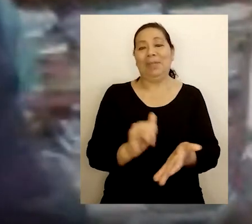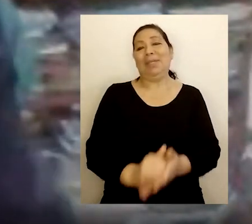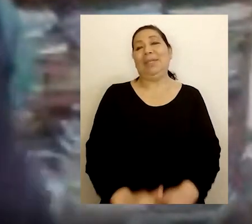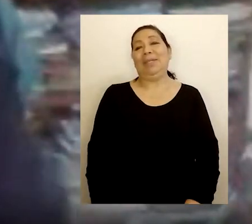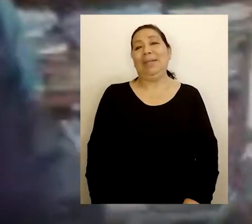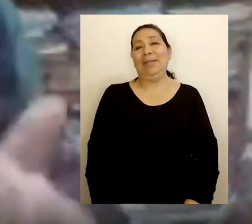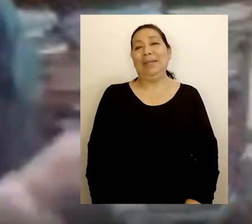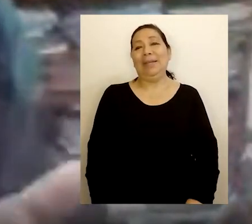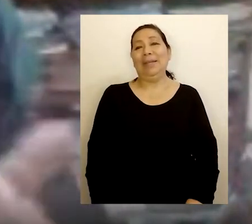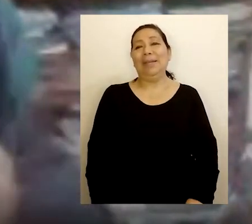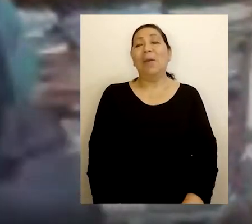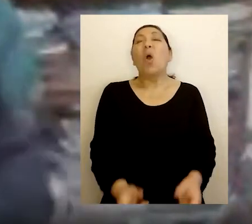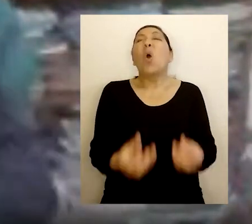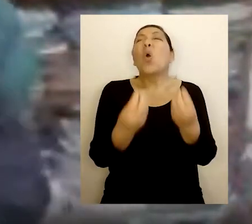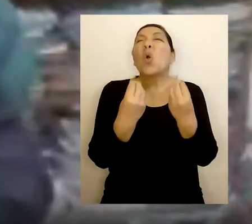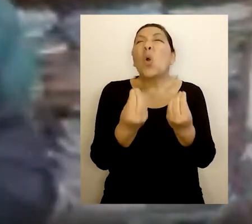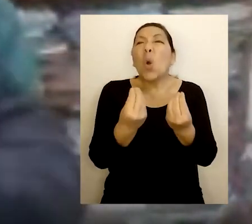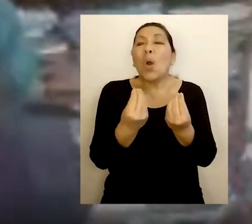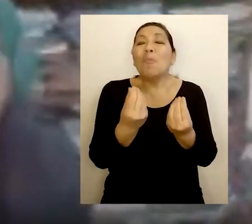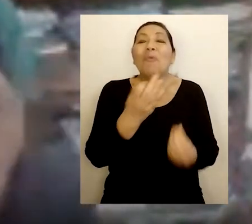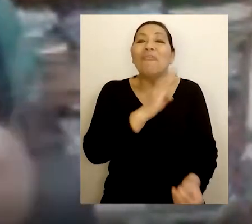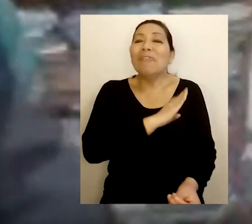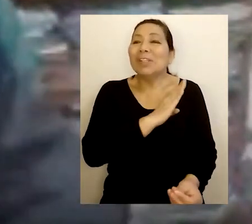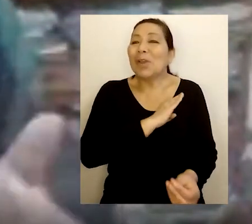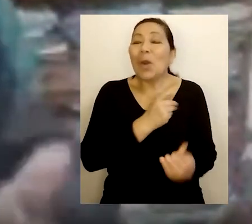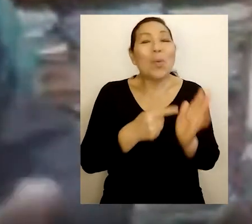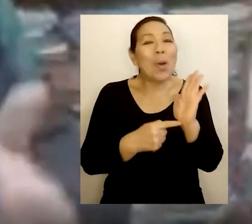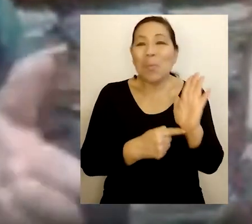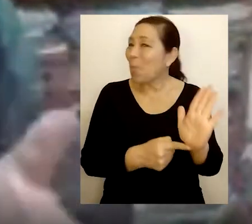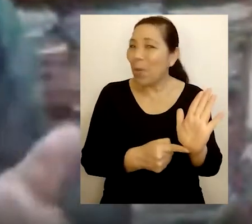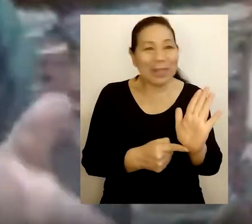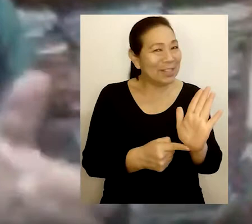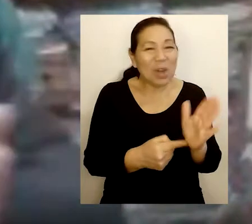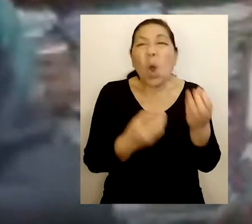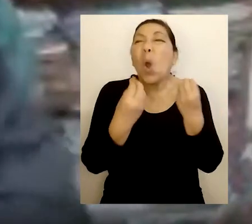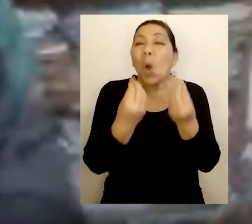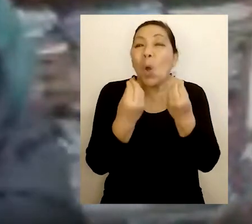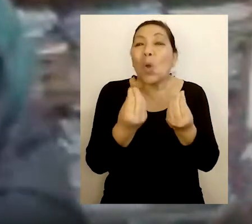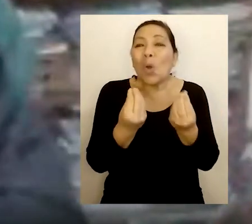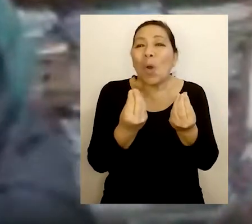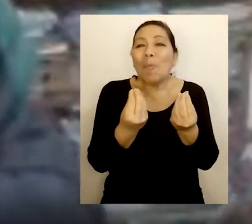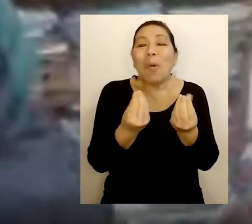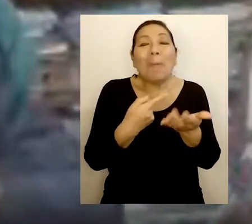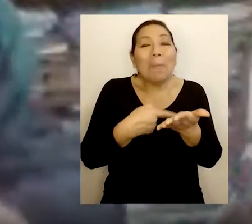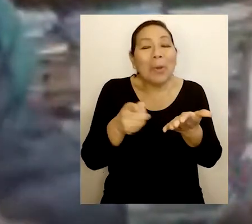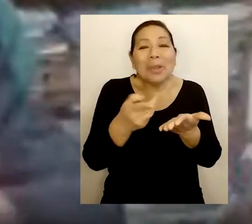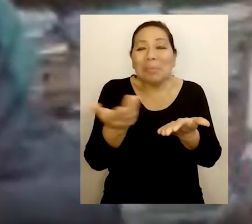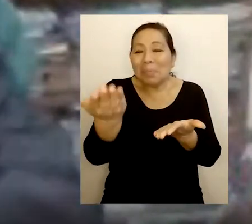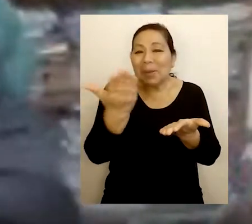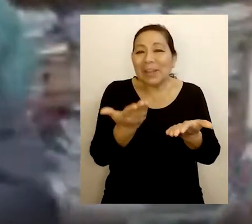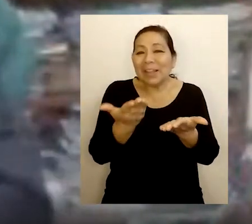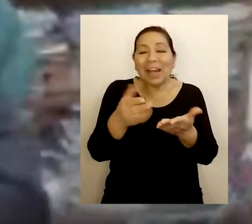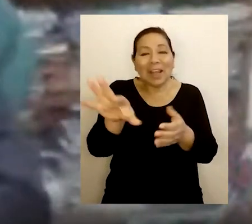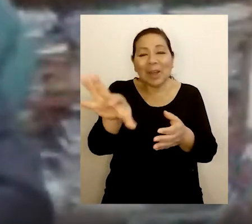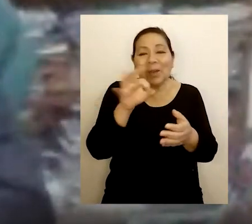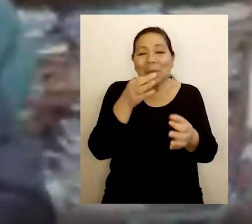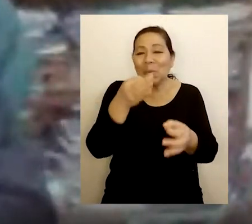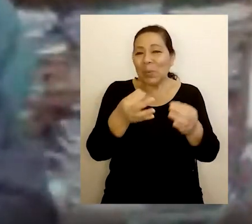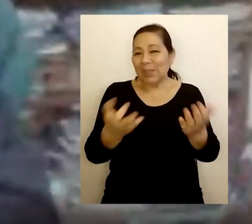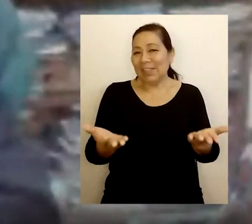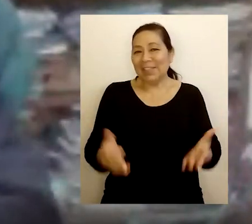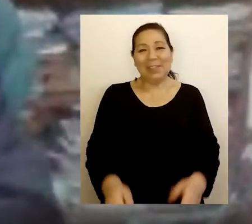señor. ¿Cómo puede un fiscal, si no apareció y no estuvo, cómo puede haber sustentado y solicitado que se confirme la